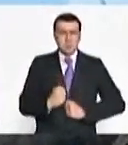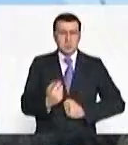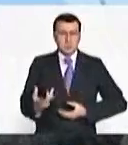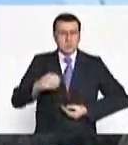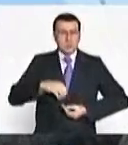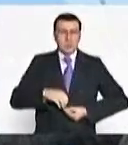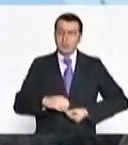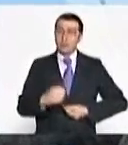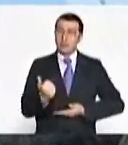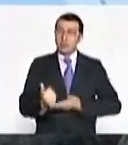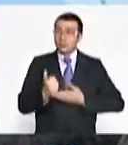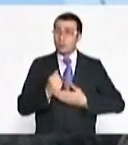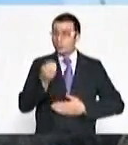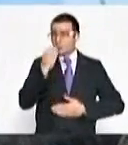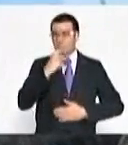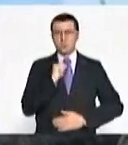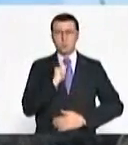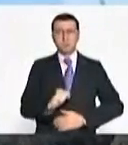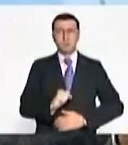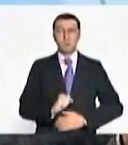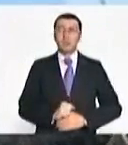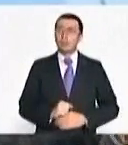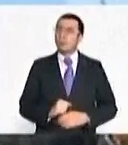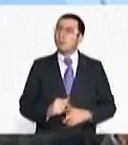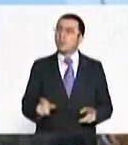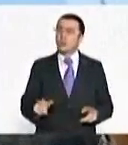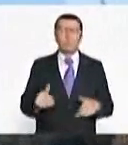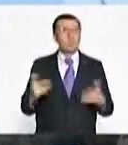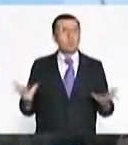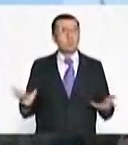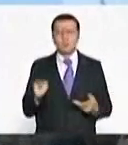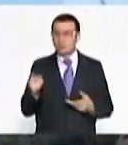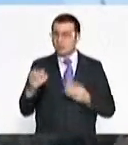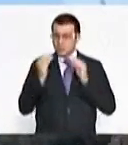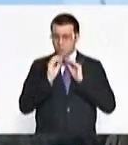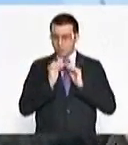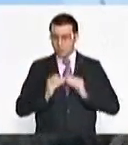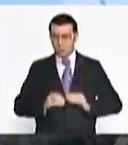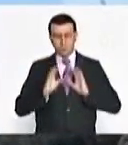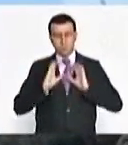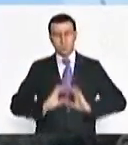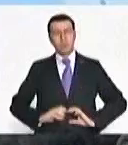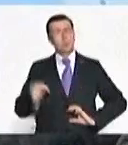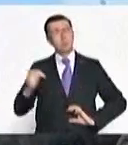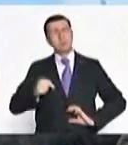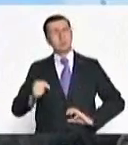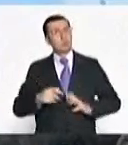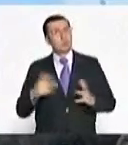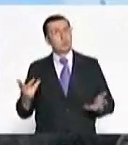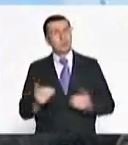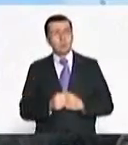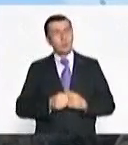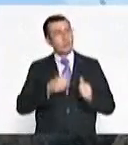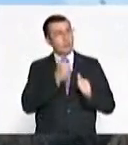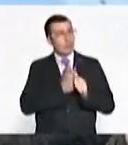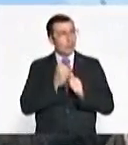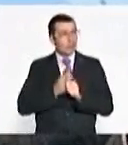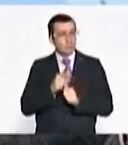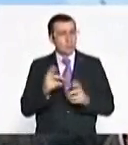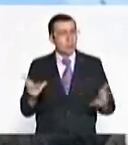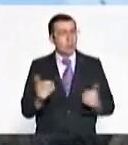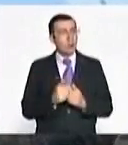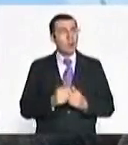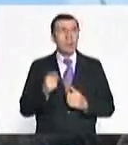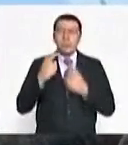hablar un poco realmente de qué son, cómo actúan, qué hay detrás de cada producto, las verdades